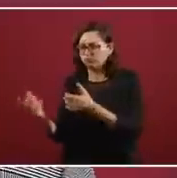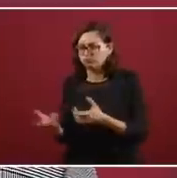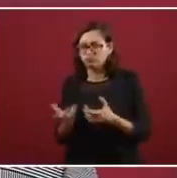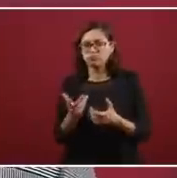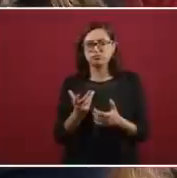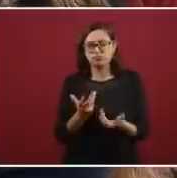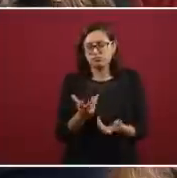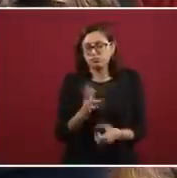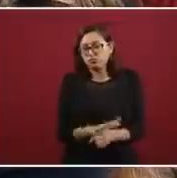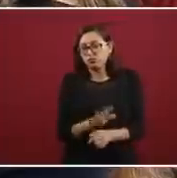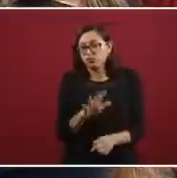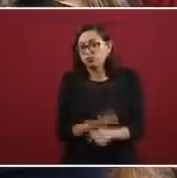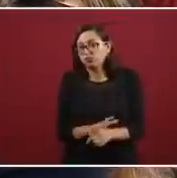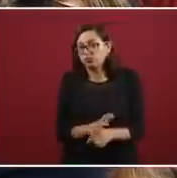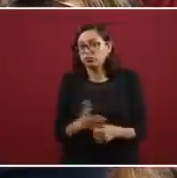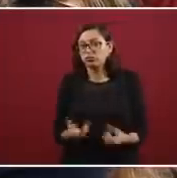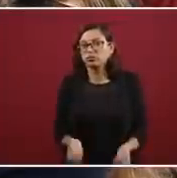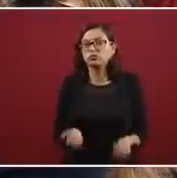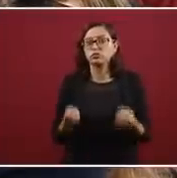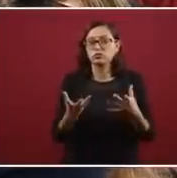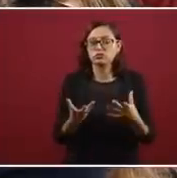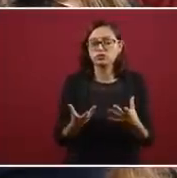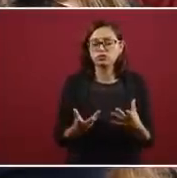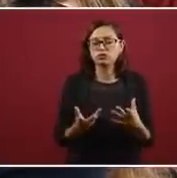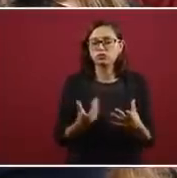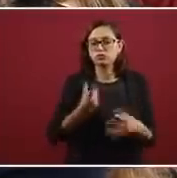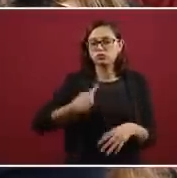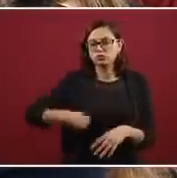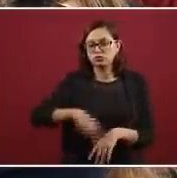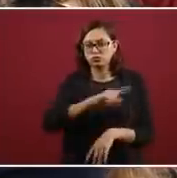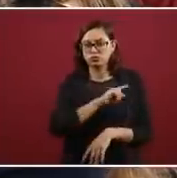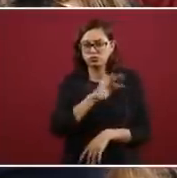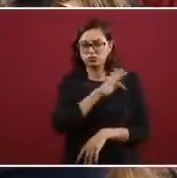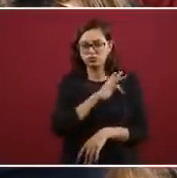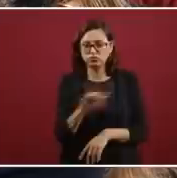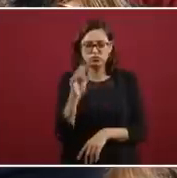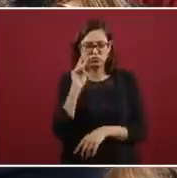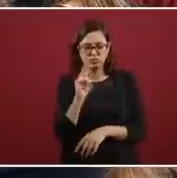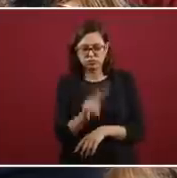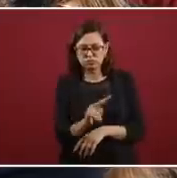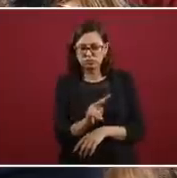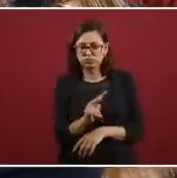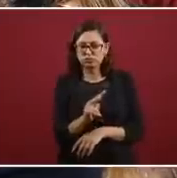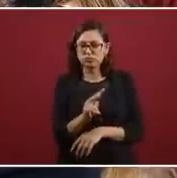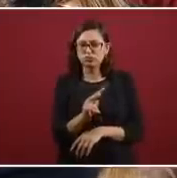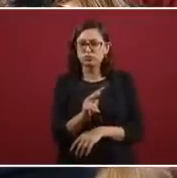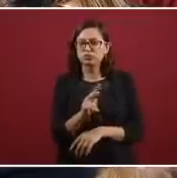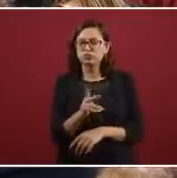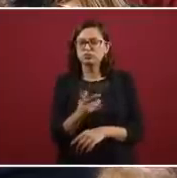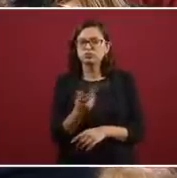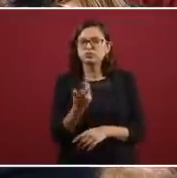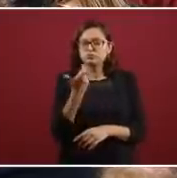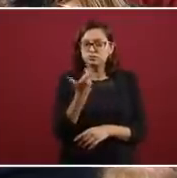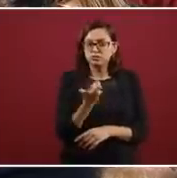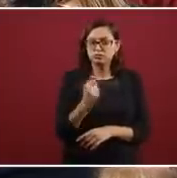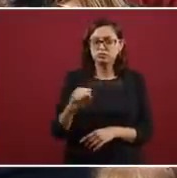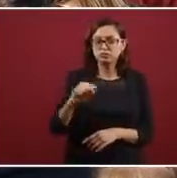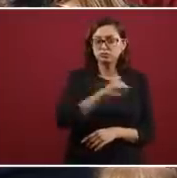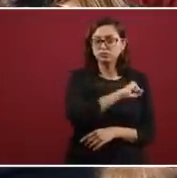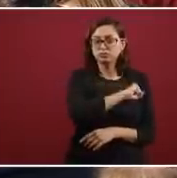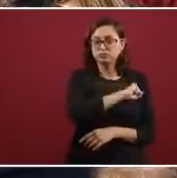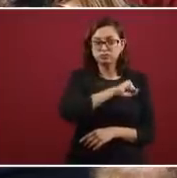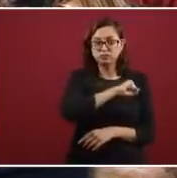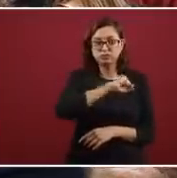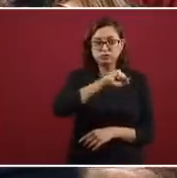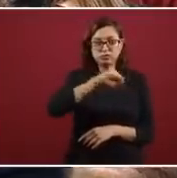cupos. Entonces, los cupos a nosotros nos permiten, cuando nosotros vemos presiones hacia el alza de los precios y damos